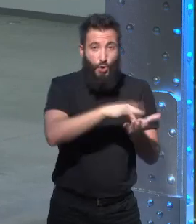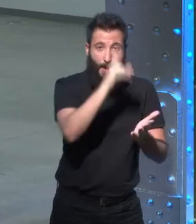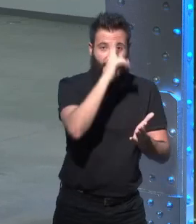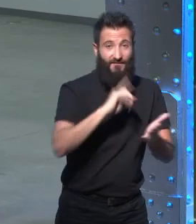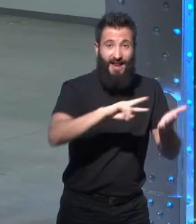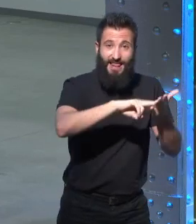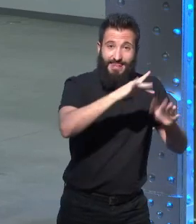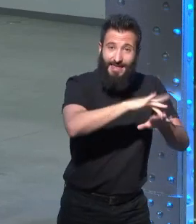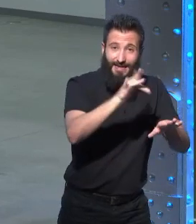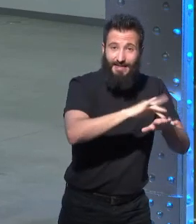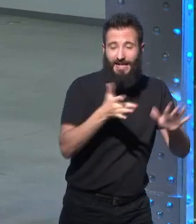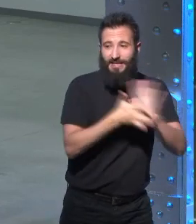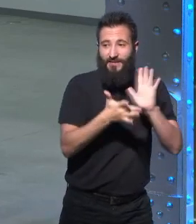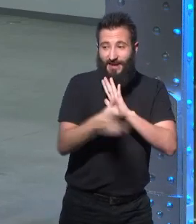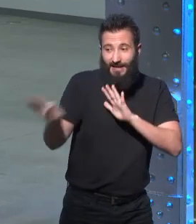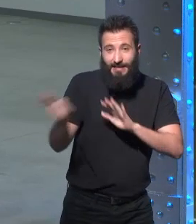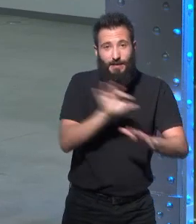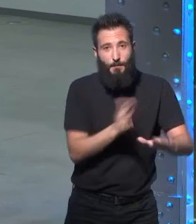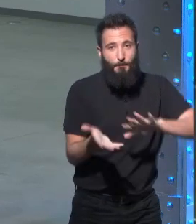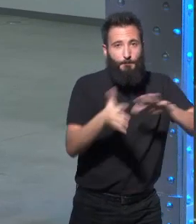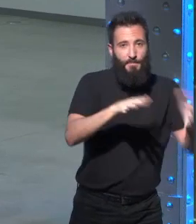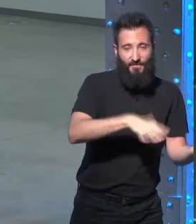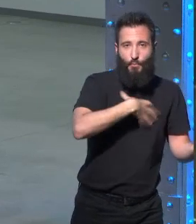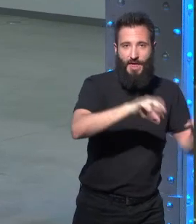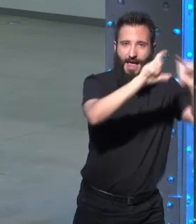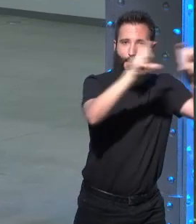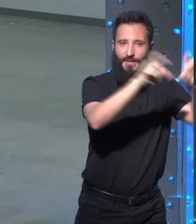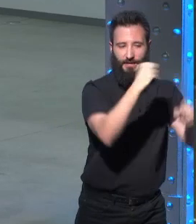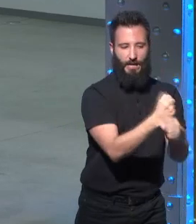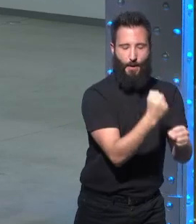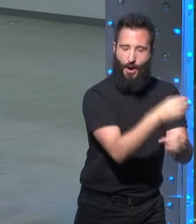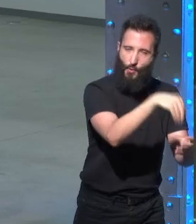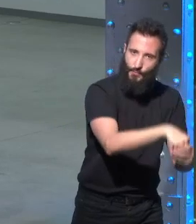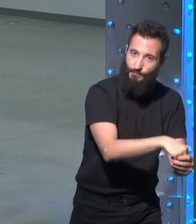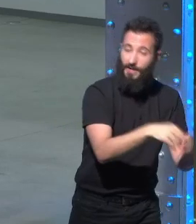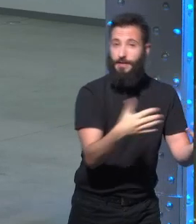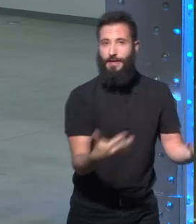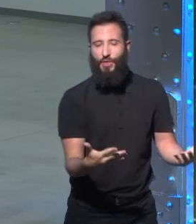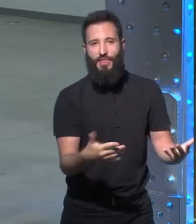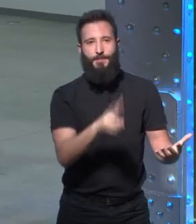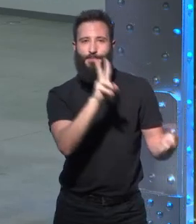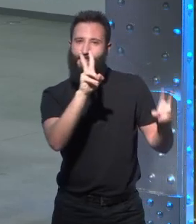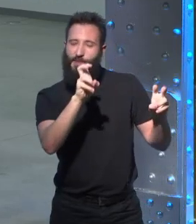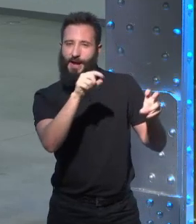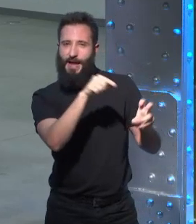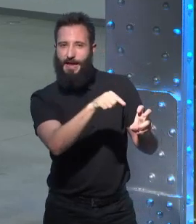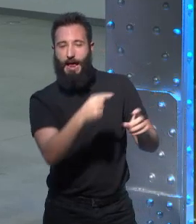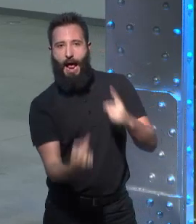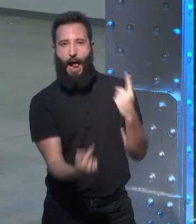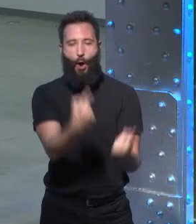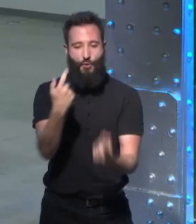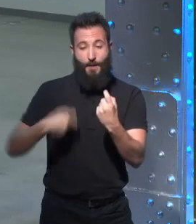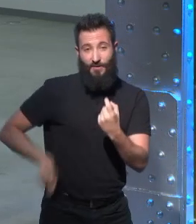aplicarlo al mundo concreto de la empresa para la que trabaja. En este sentido, estamos viendo cómo algunas